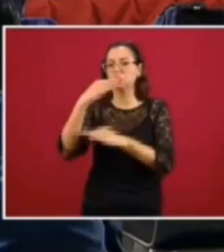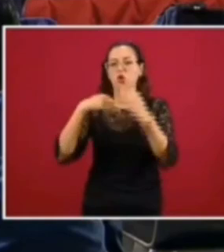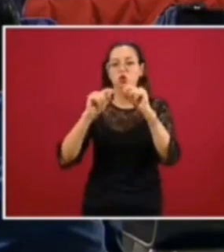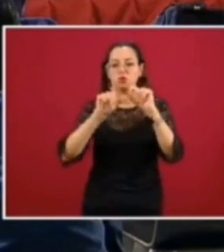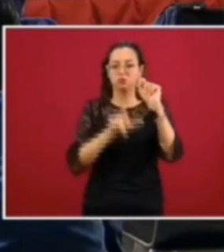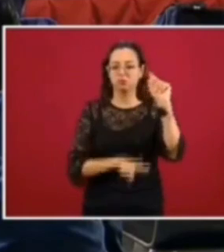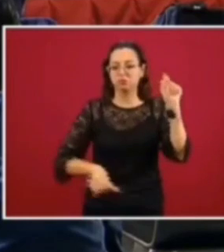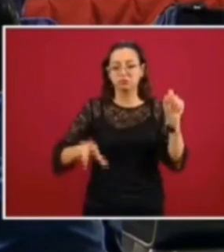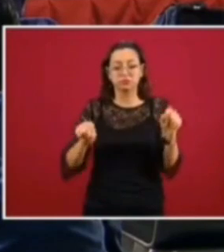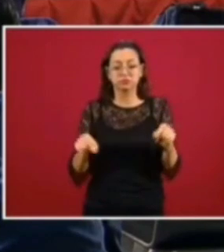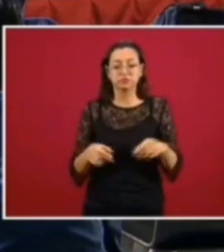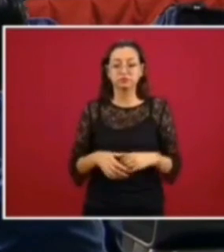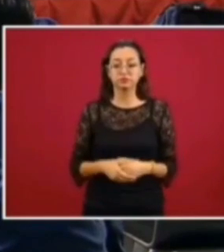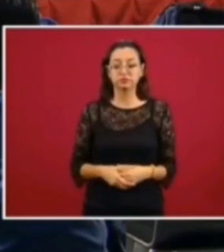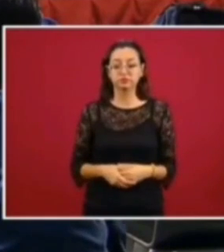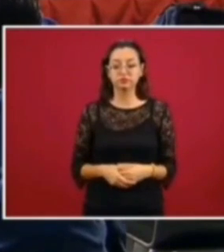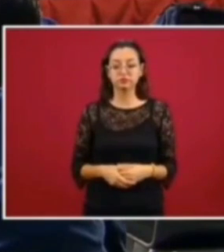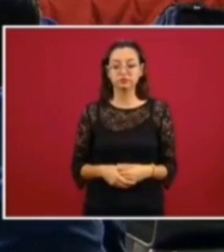O sea, sería